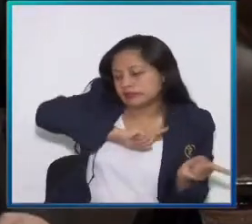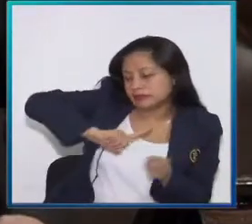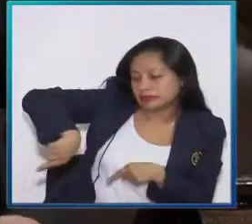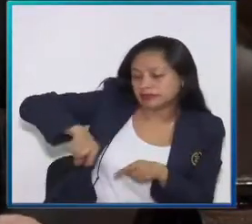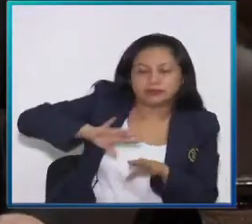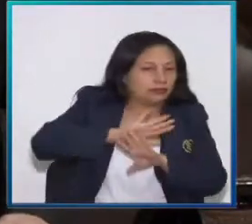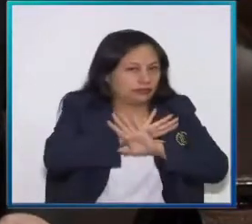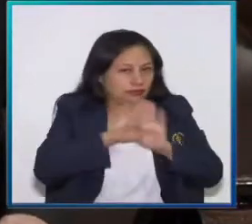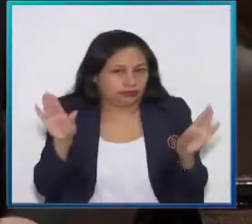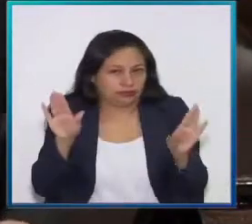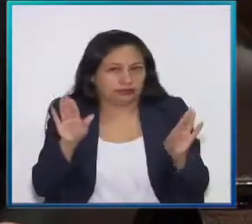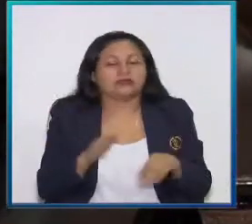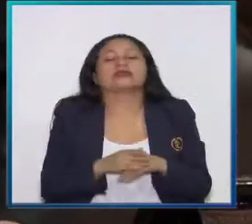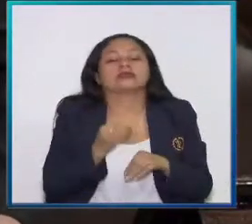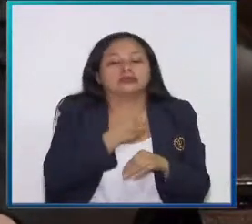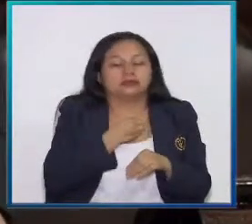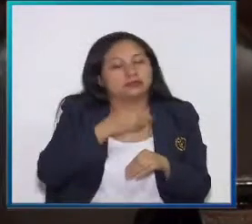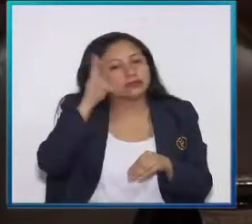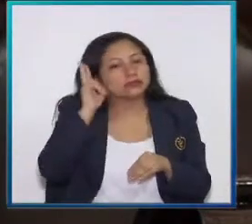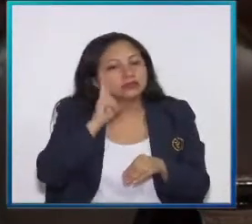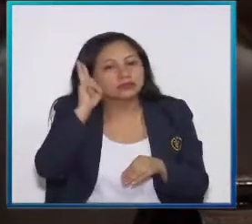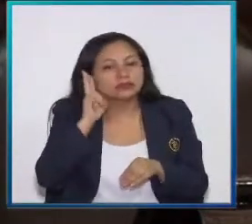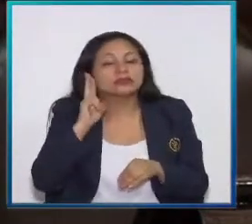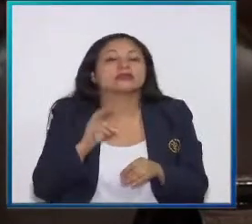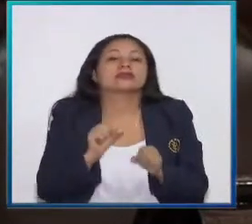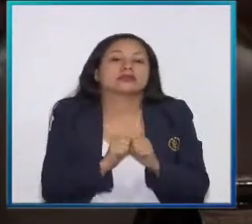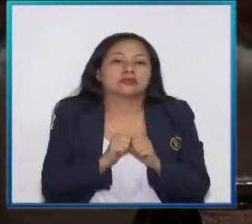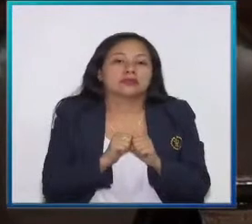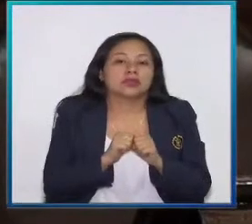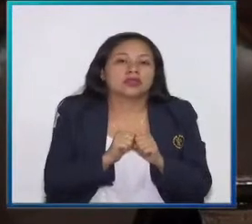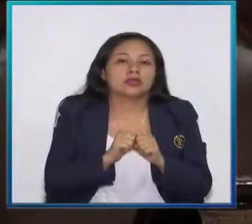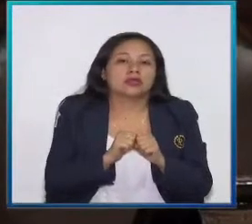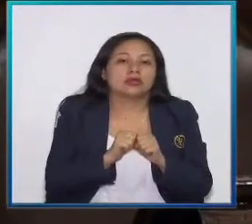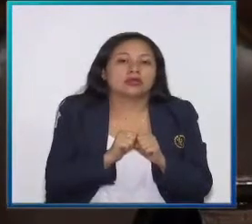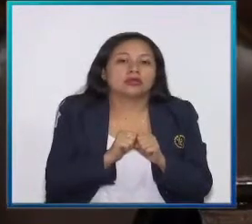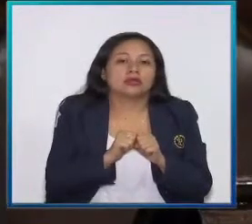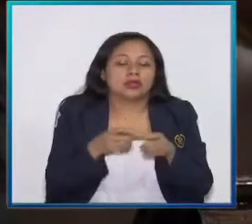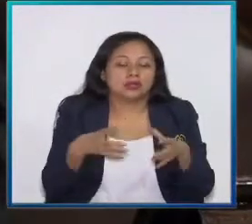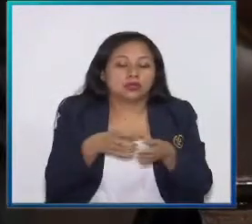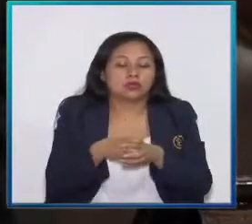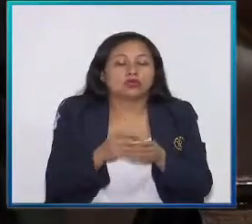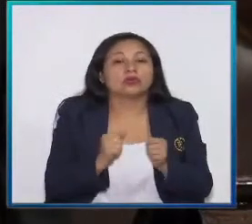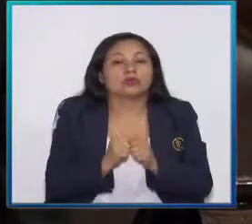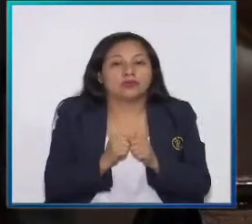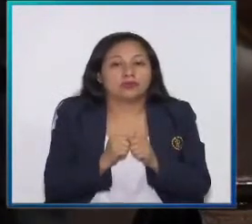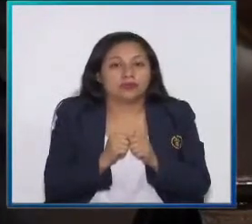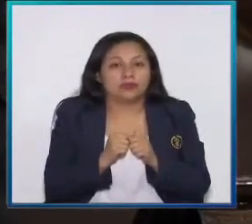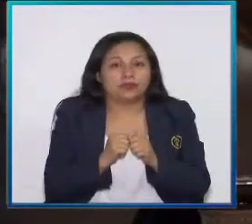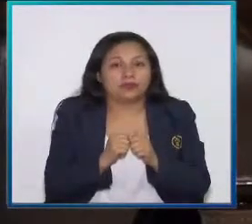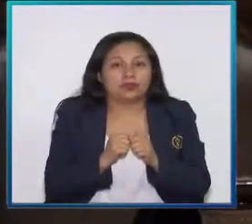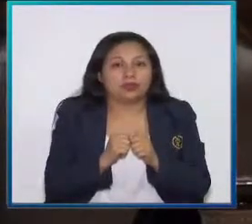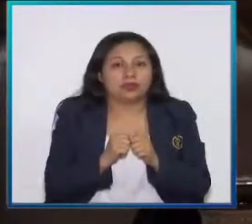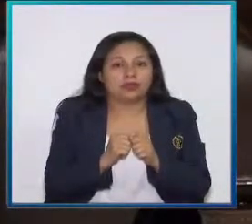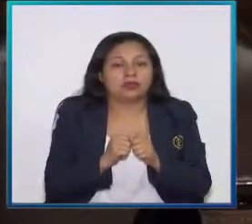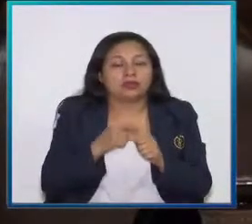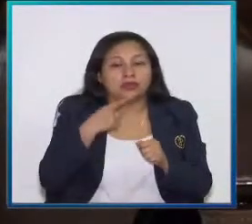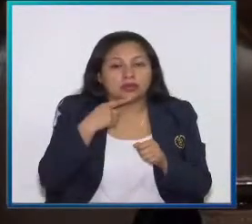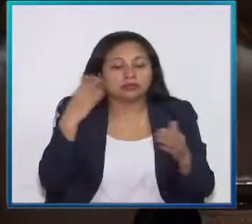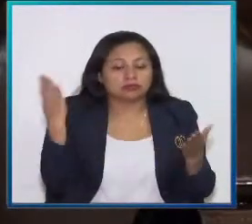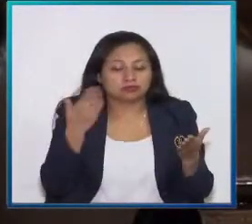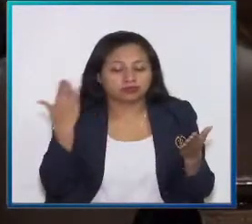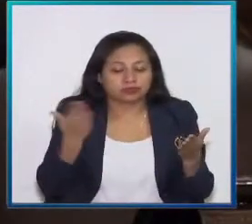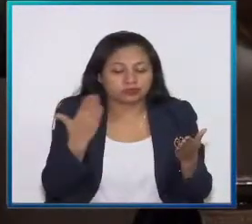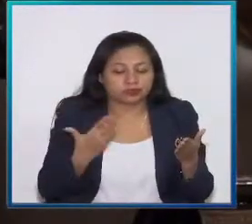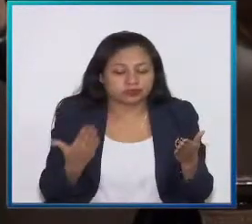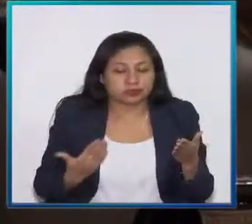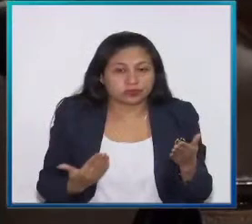discriminación. Queremos recordarle a los comisionados que deben revisar